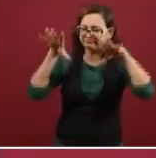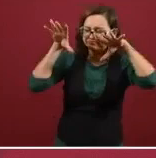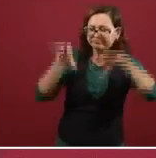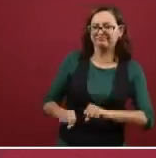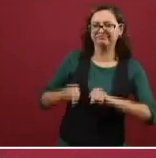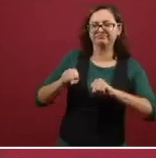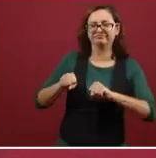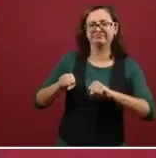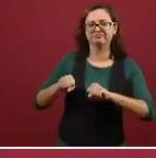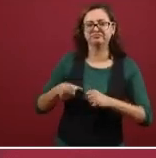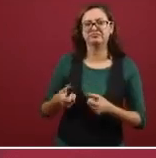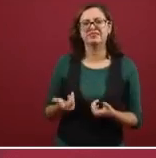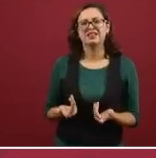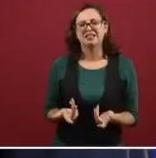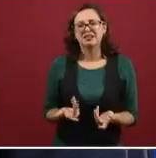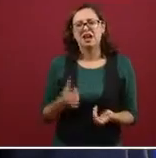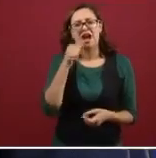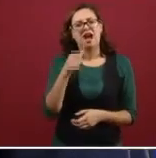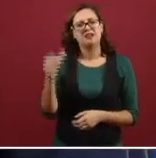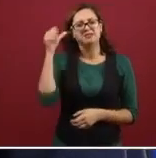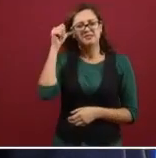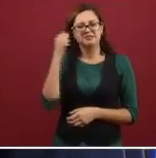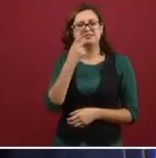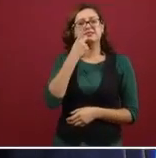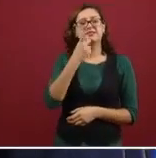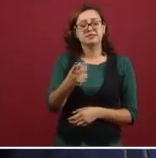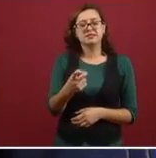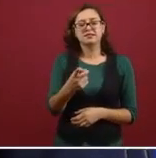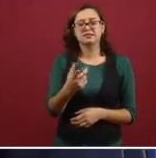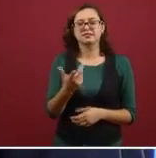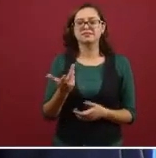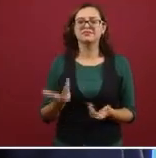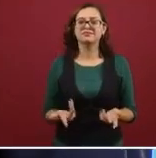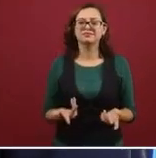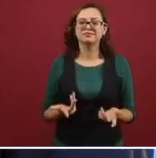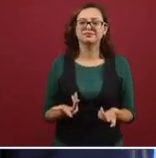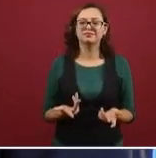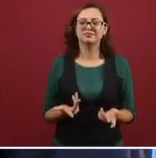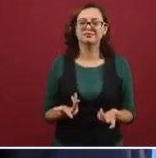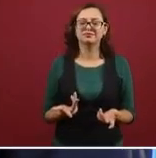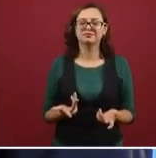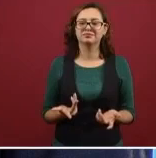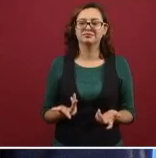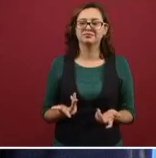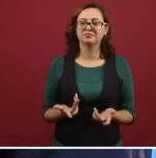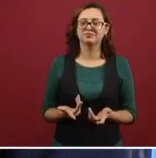Bueno, les comenté ayer de cómo no pagaban impuestos.